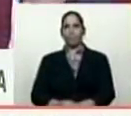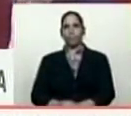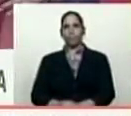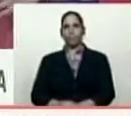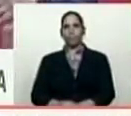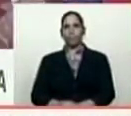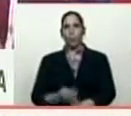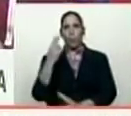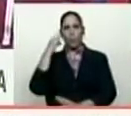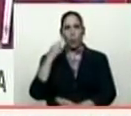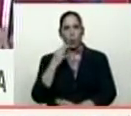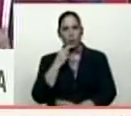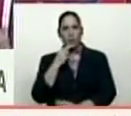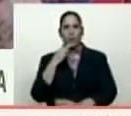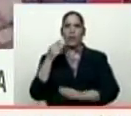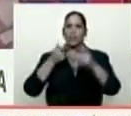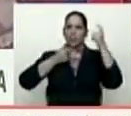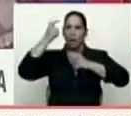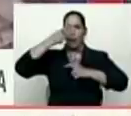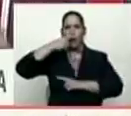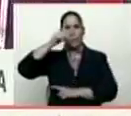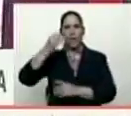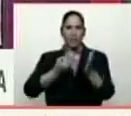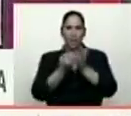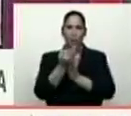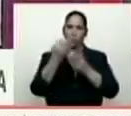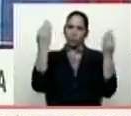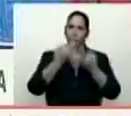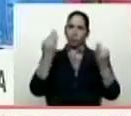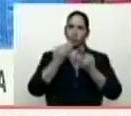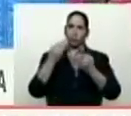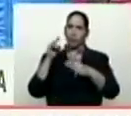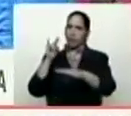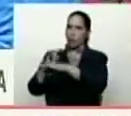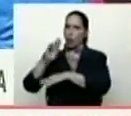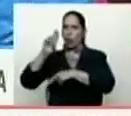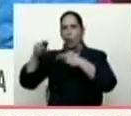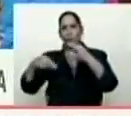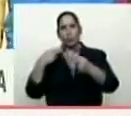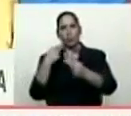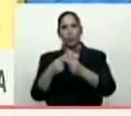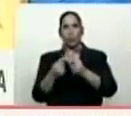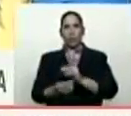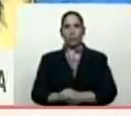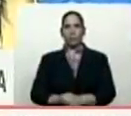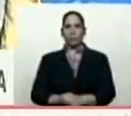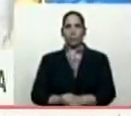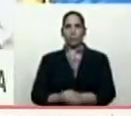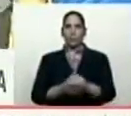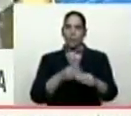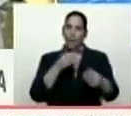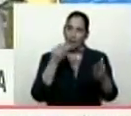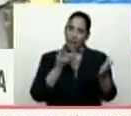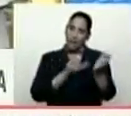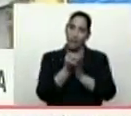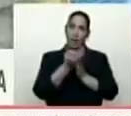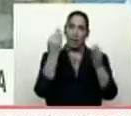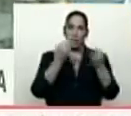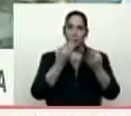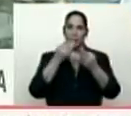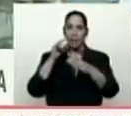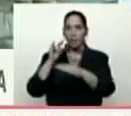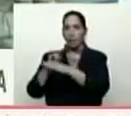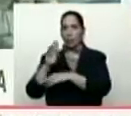Con Bolívar, con Chávez y Nicolás, leales, siempre. Traidores, nunca. Leales,